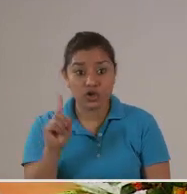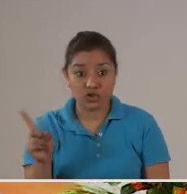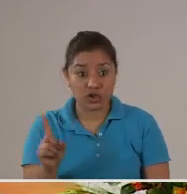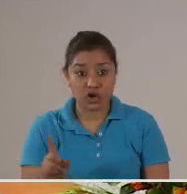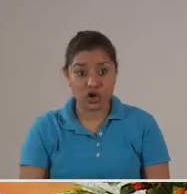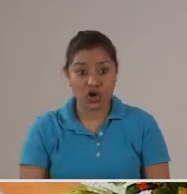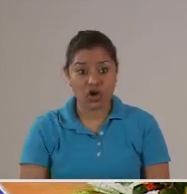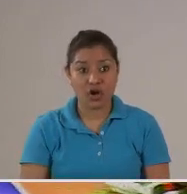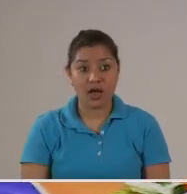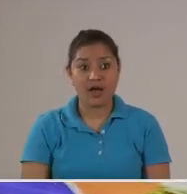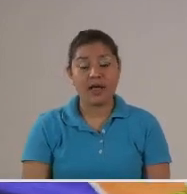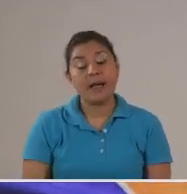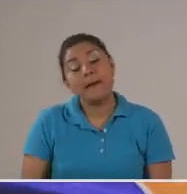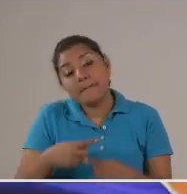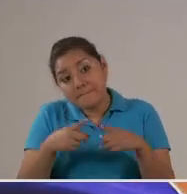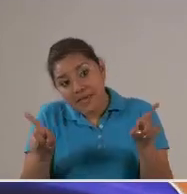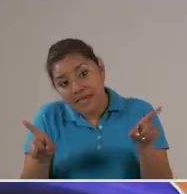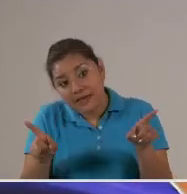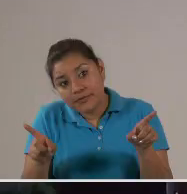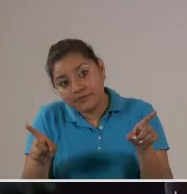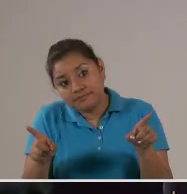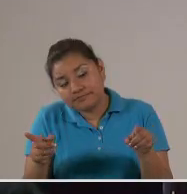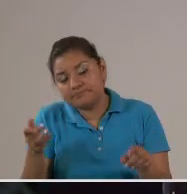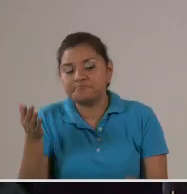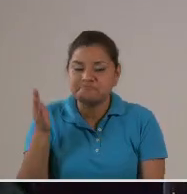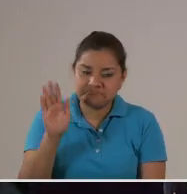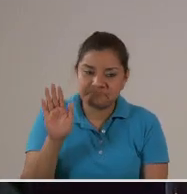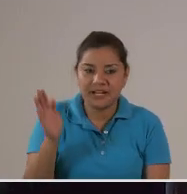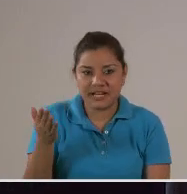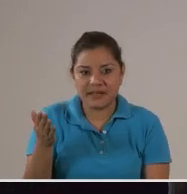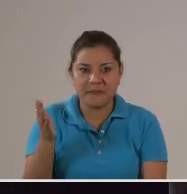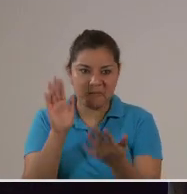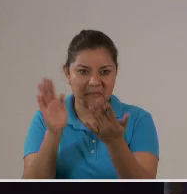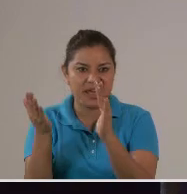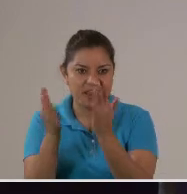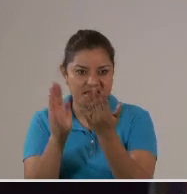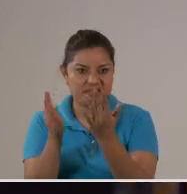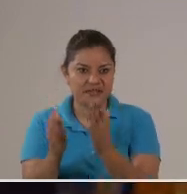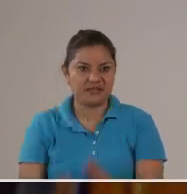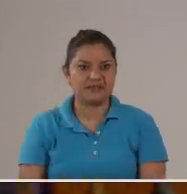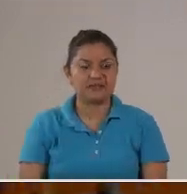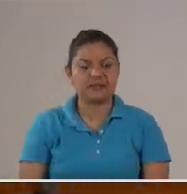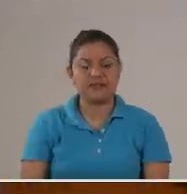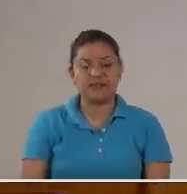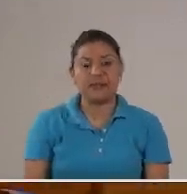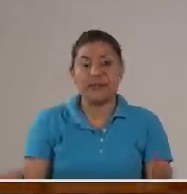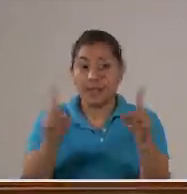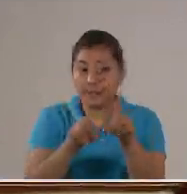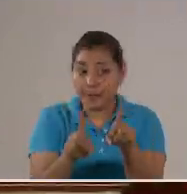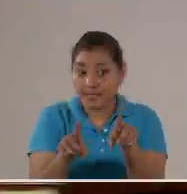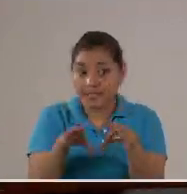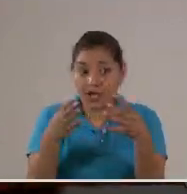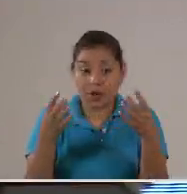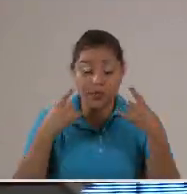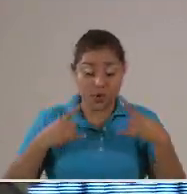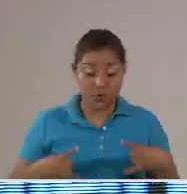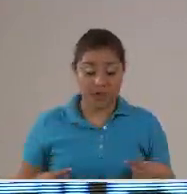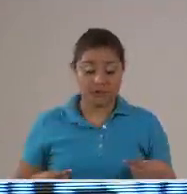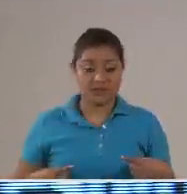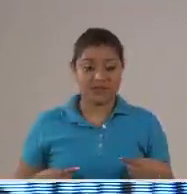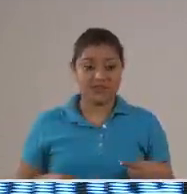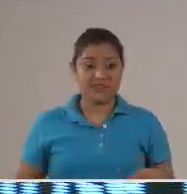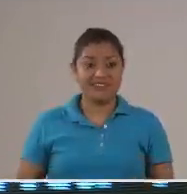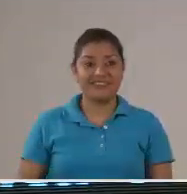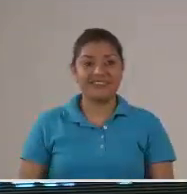son pero parecen es decir pasan por humanos hermano Sergio usted